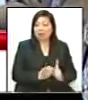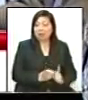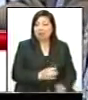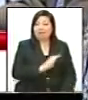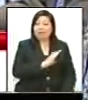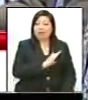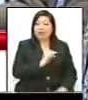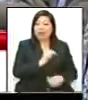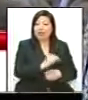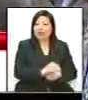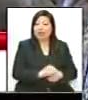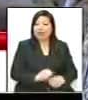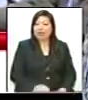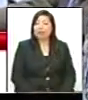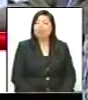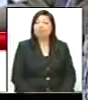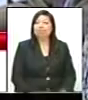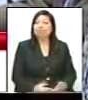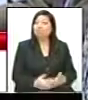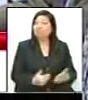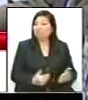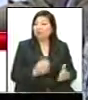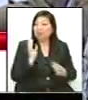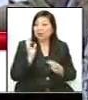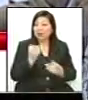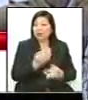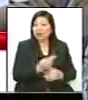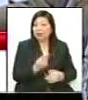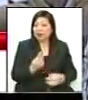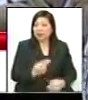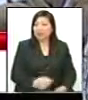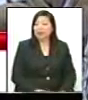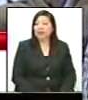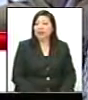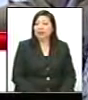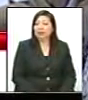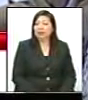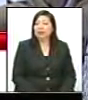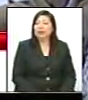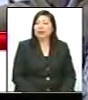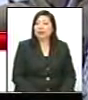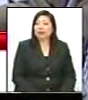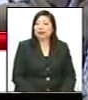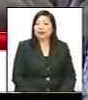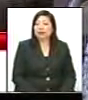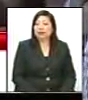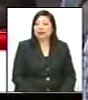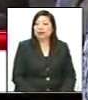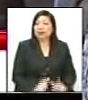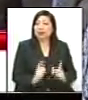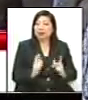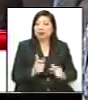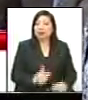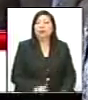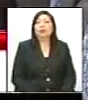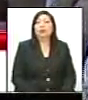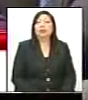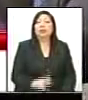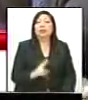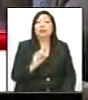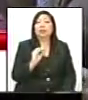Nación. Antes de empezar con la exposición de nuestros invitados, tiene el uso de la palabra el congresista Julio